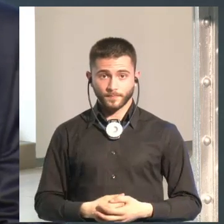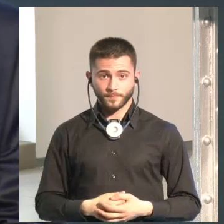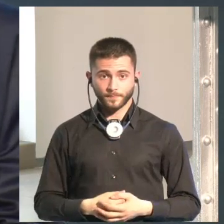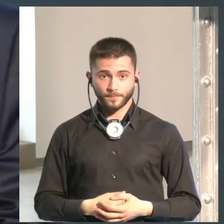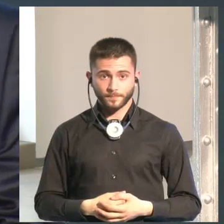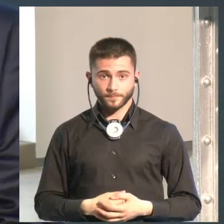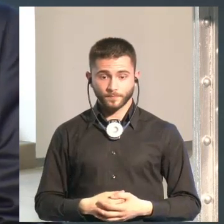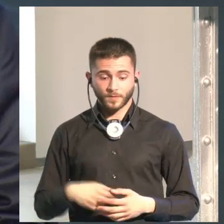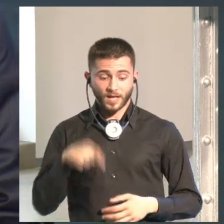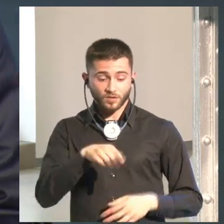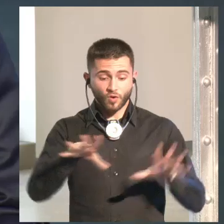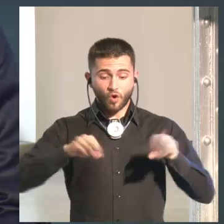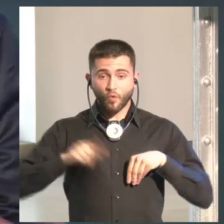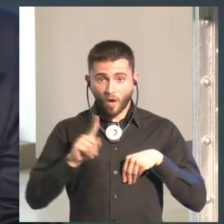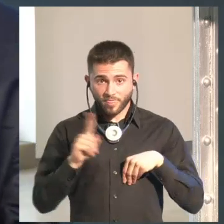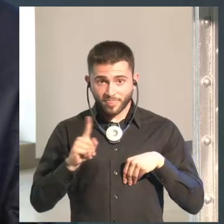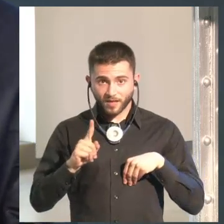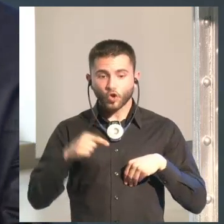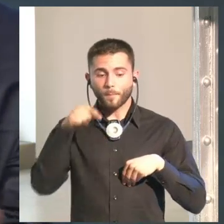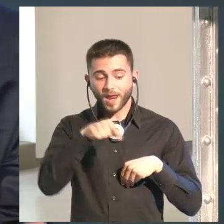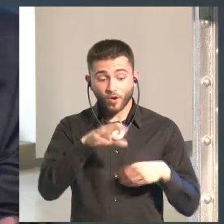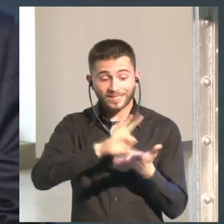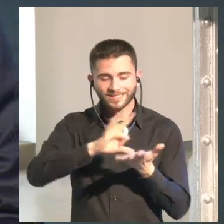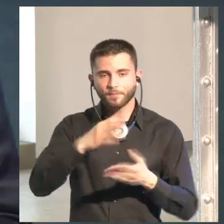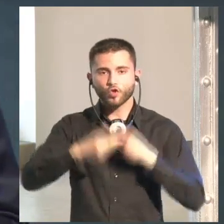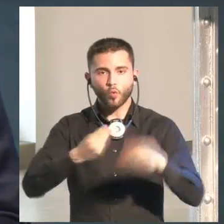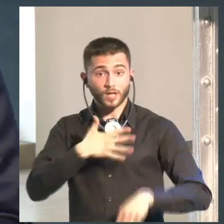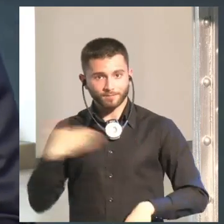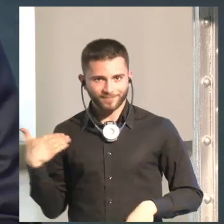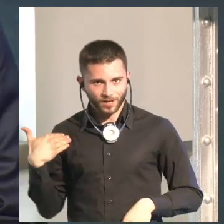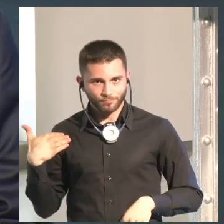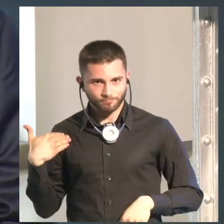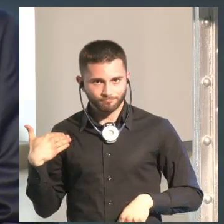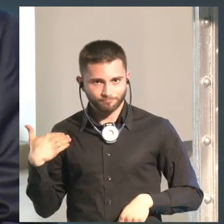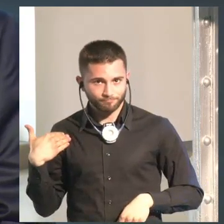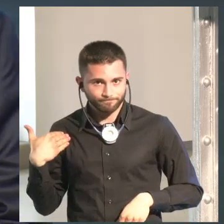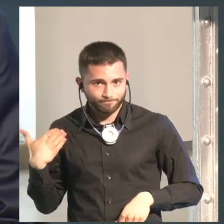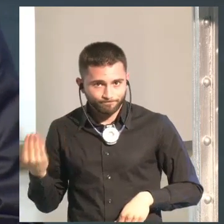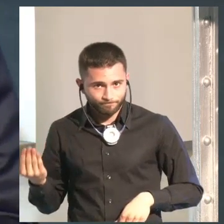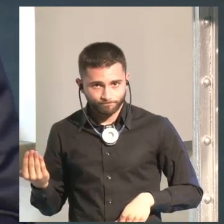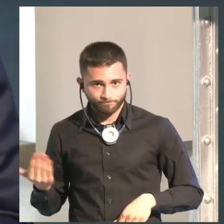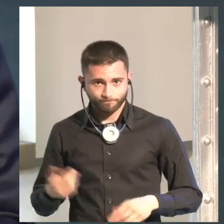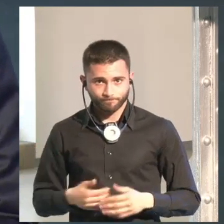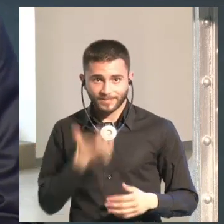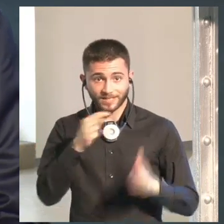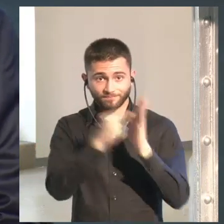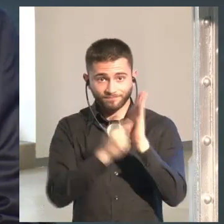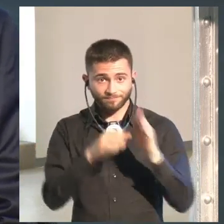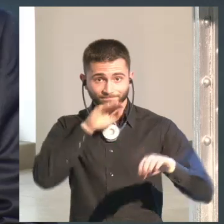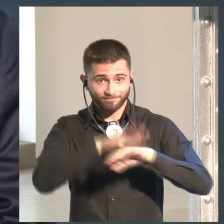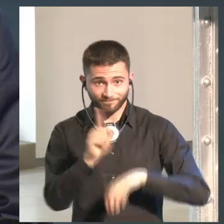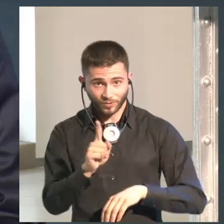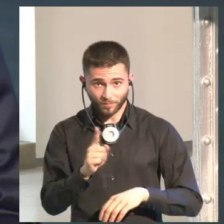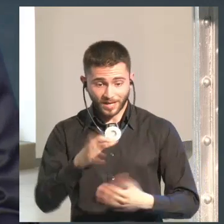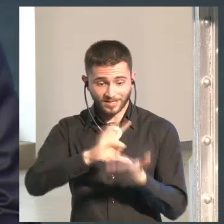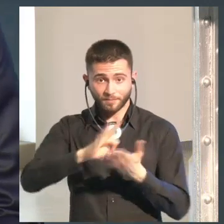no acepto esto, pero quiero seguir utilizando el servicio. No, si no aceptan los términos y condiciones, no utilizan el